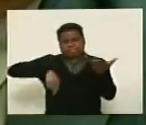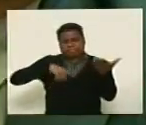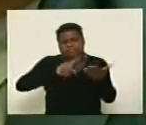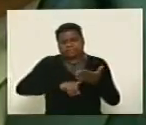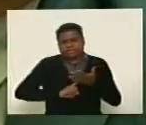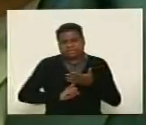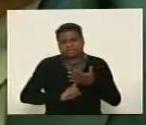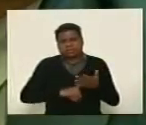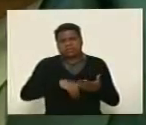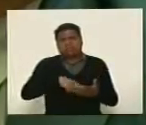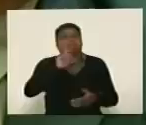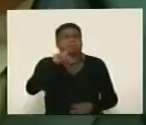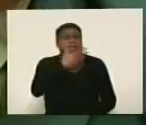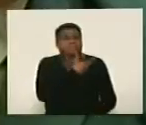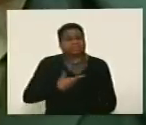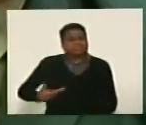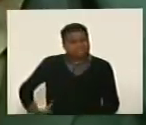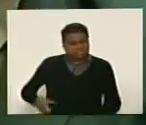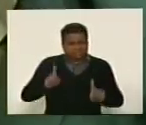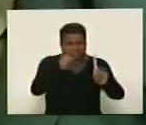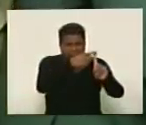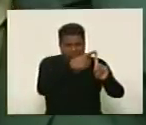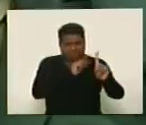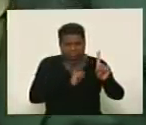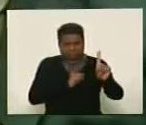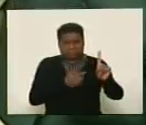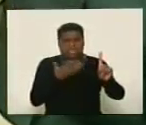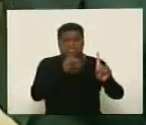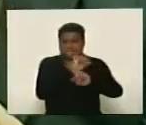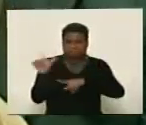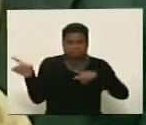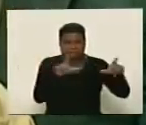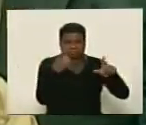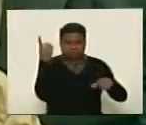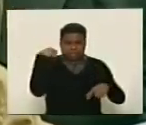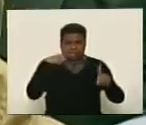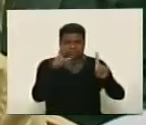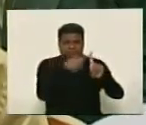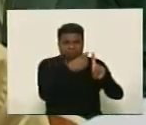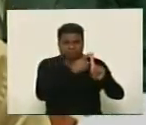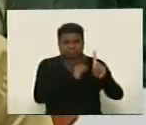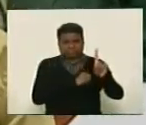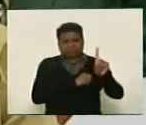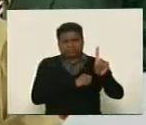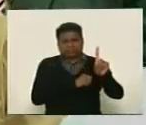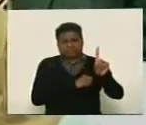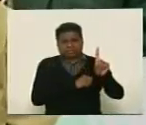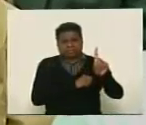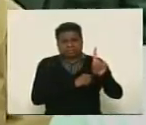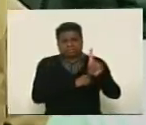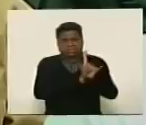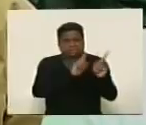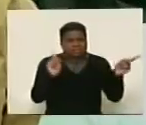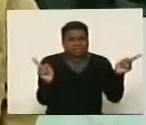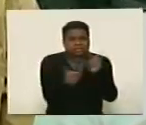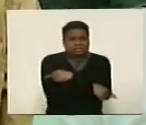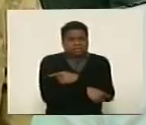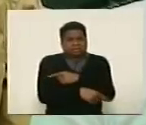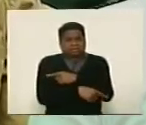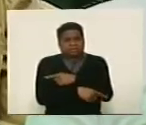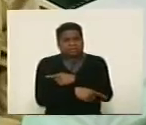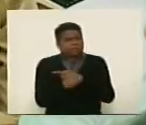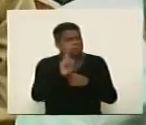del Presidente de la República. Esa se dio, ¿no?, la enmienda, y no hubo